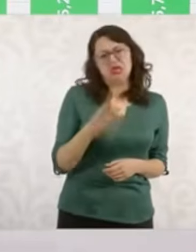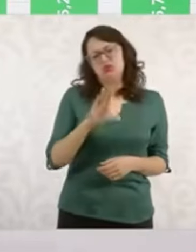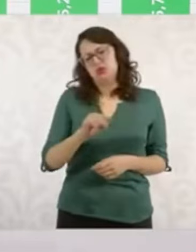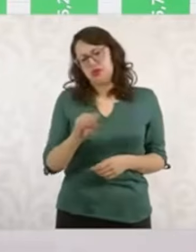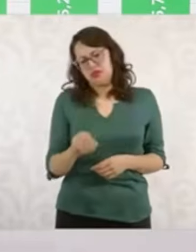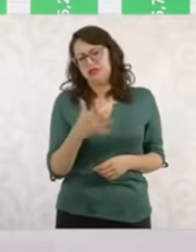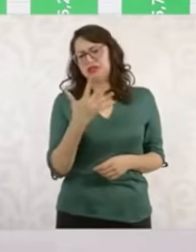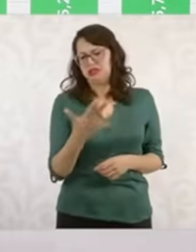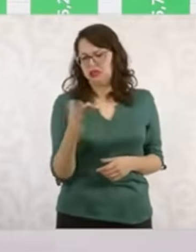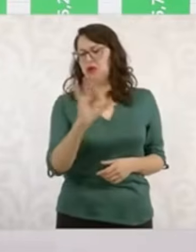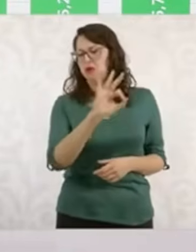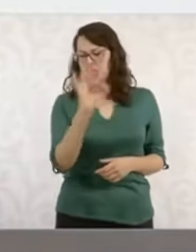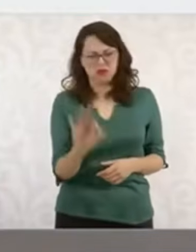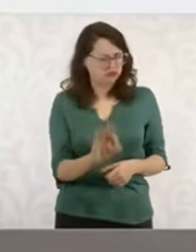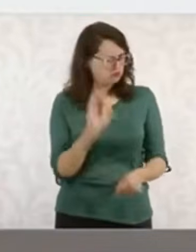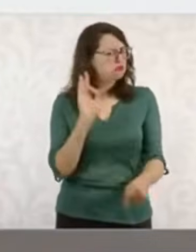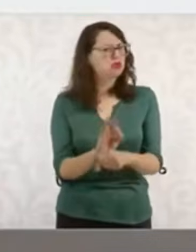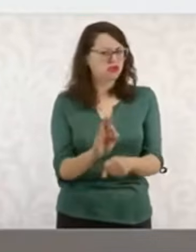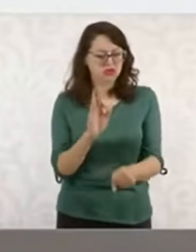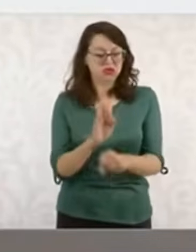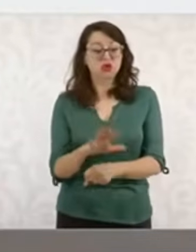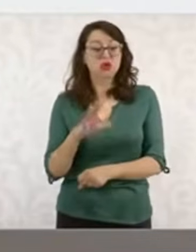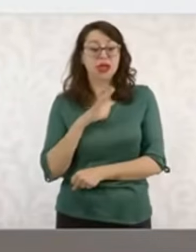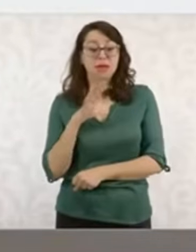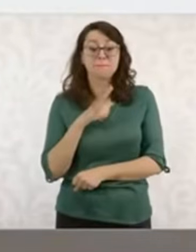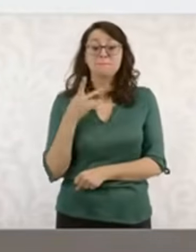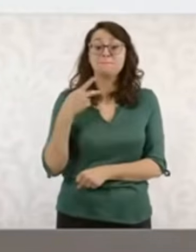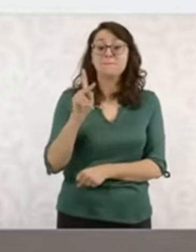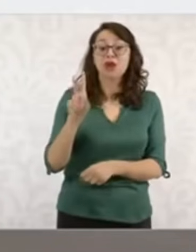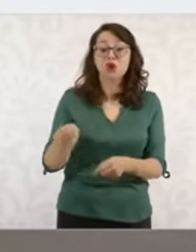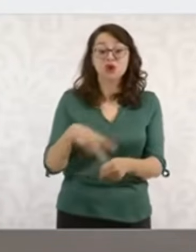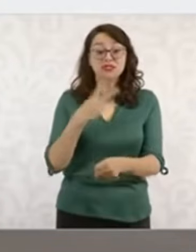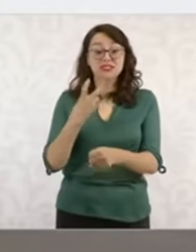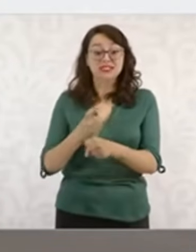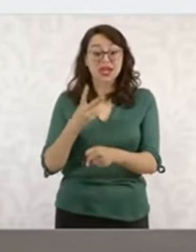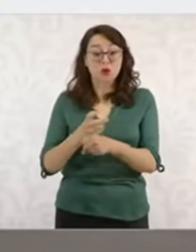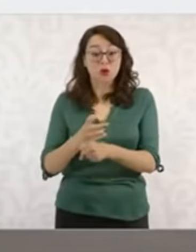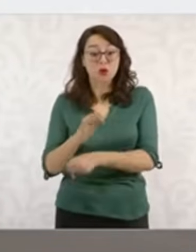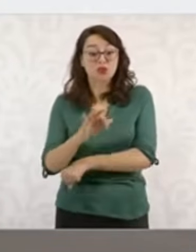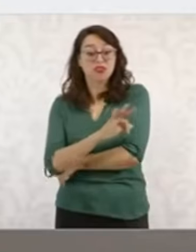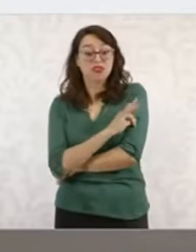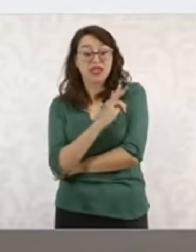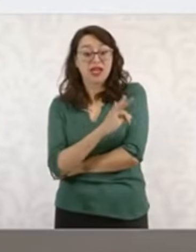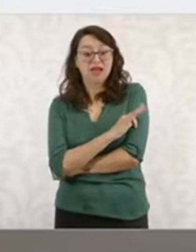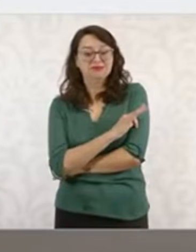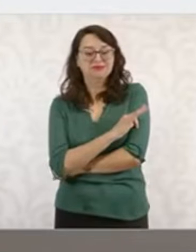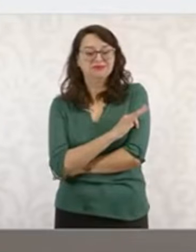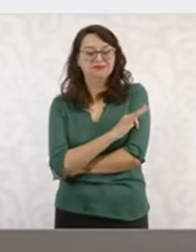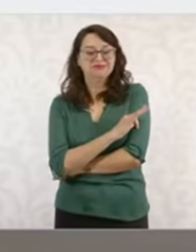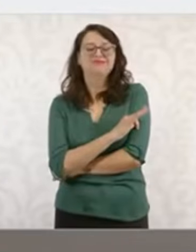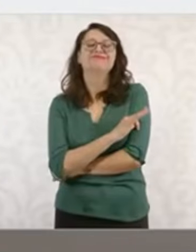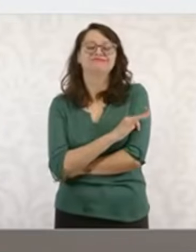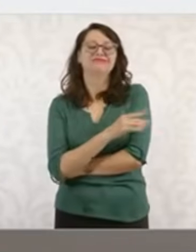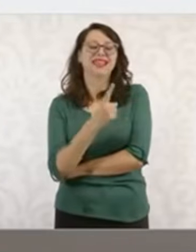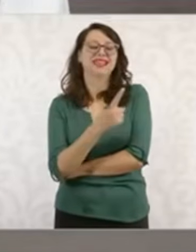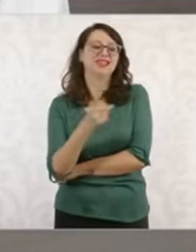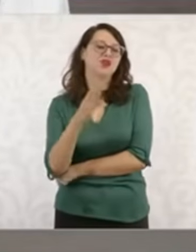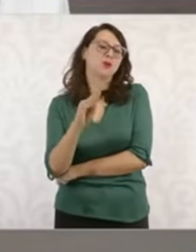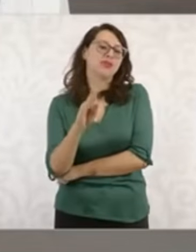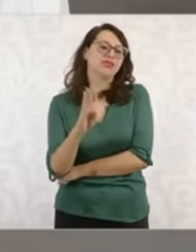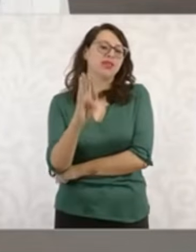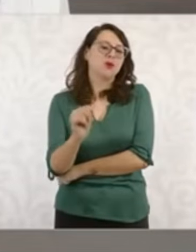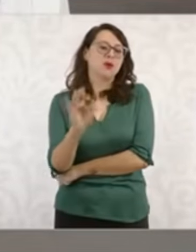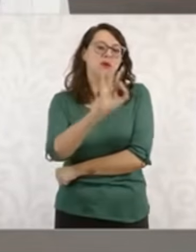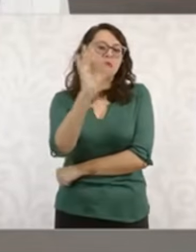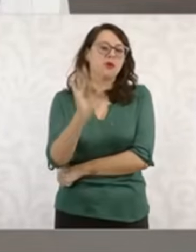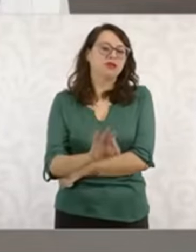pero la segunda dosis es la que nos da una inmunidad hasta el 99% y la de largo plazo. Por eso una persona que